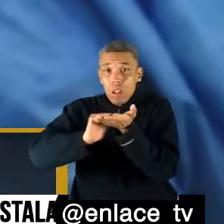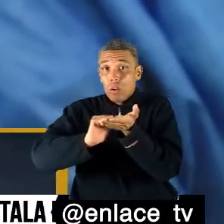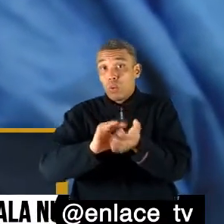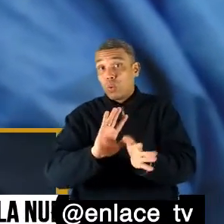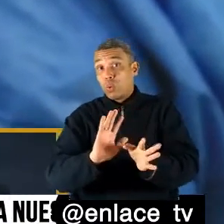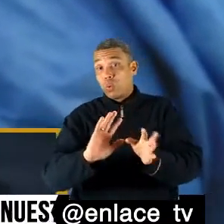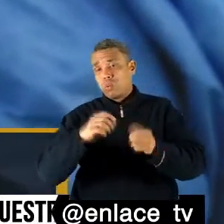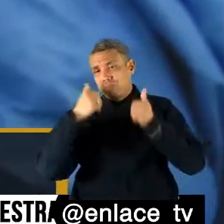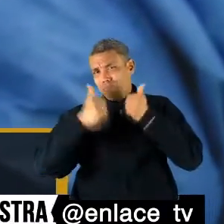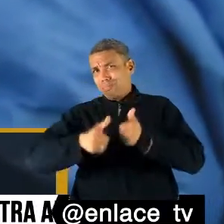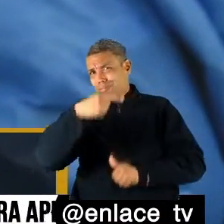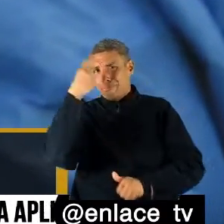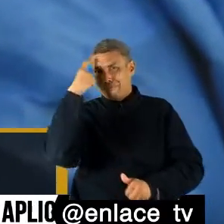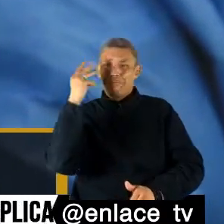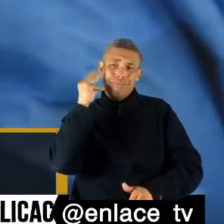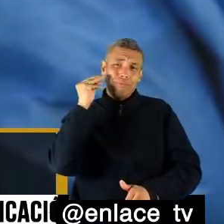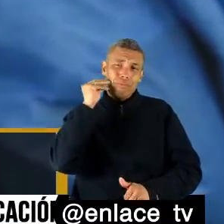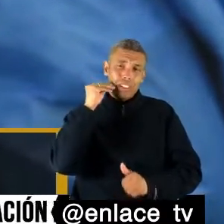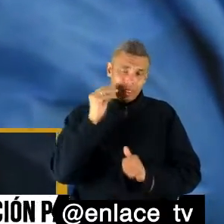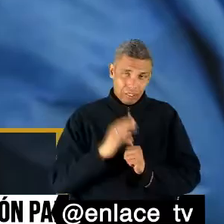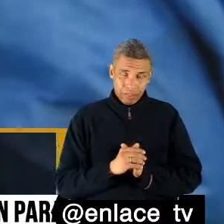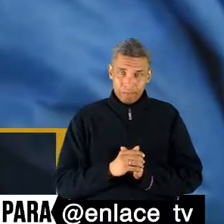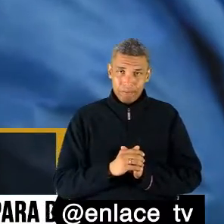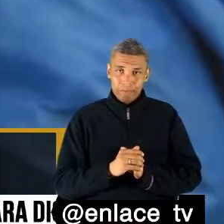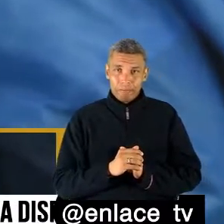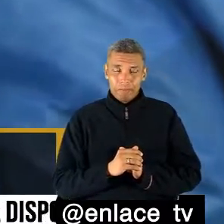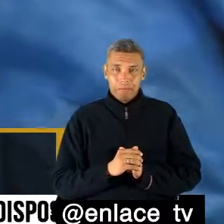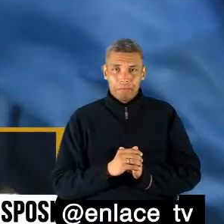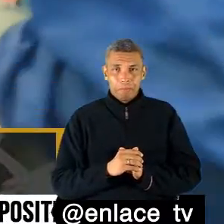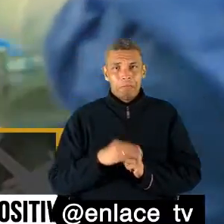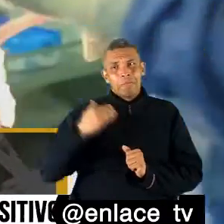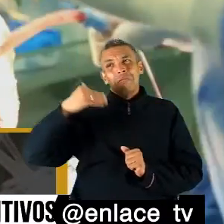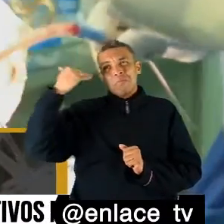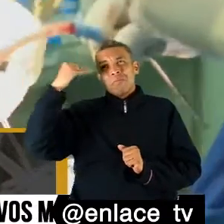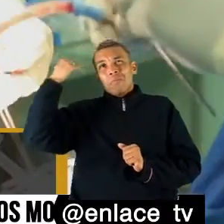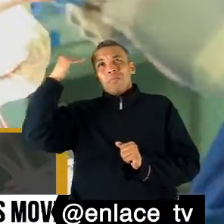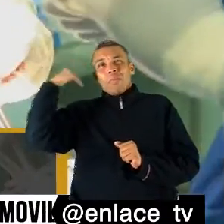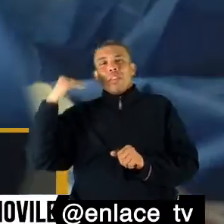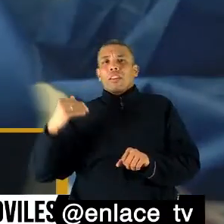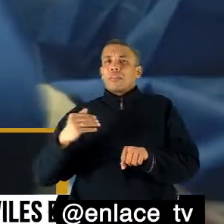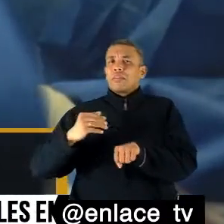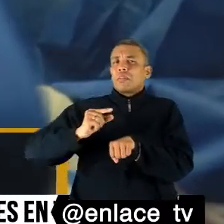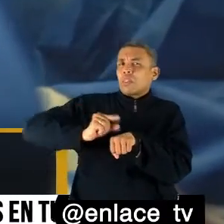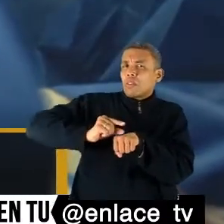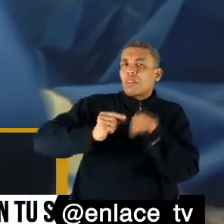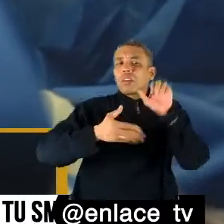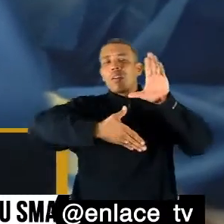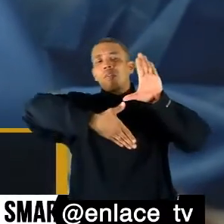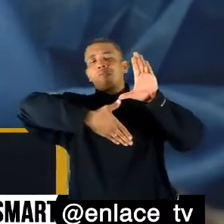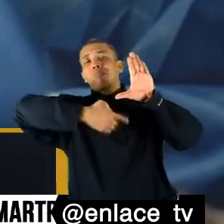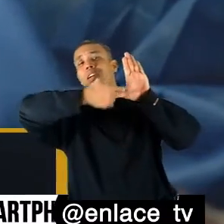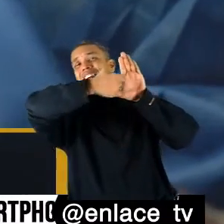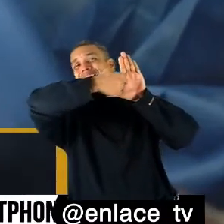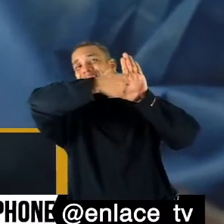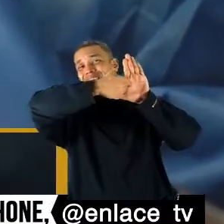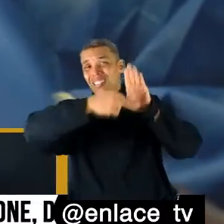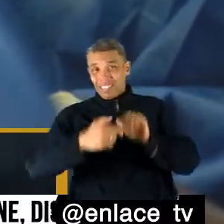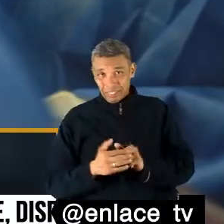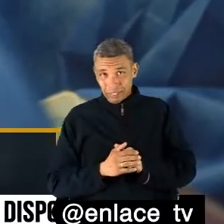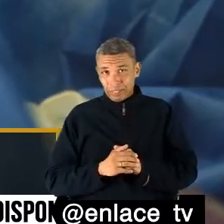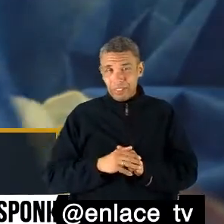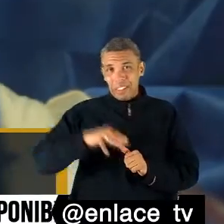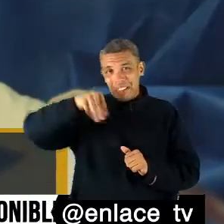malformaciones. En ocasiones pasadas teníamos una fundación que venía de Miami. Ahora tenemos una